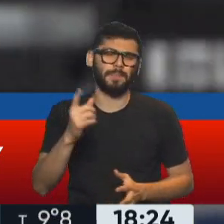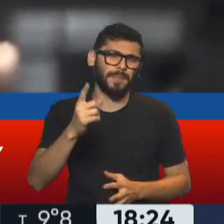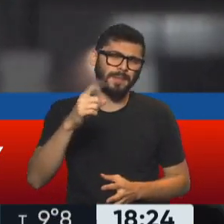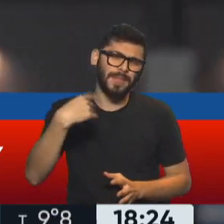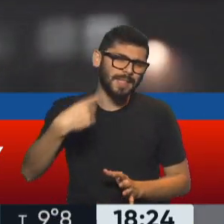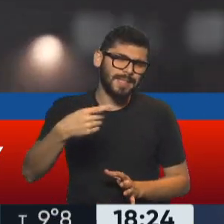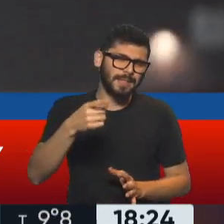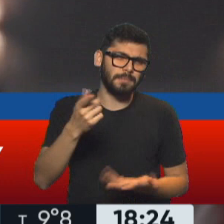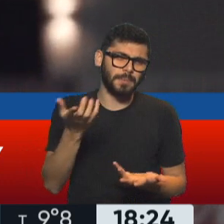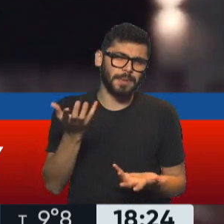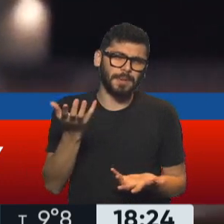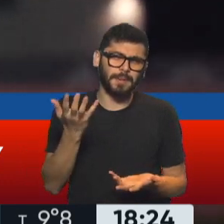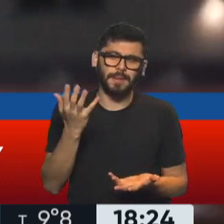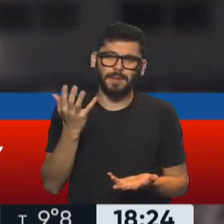allí